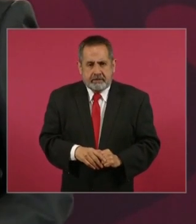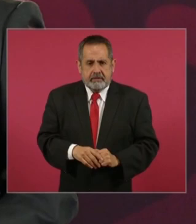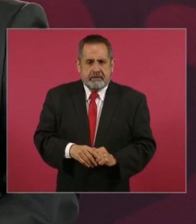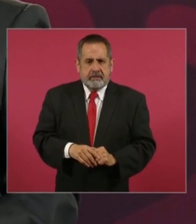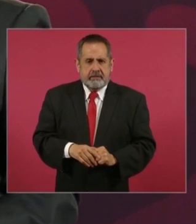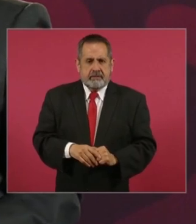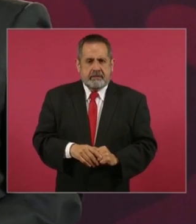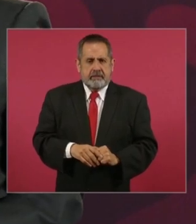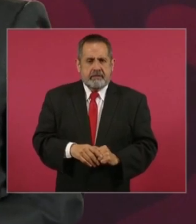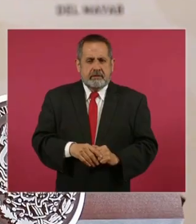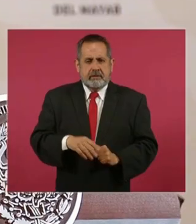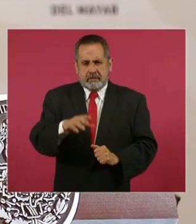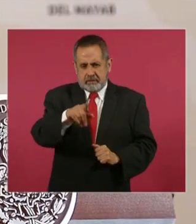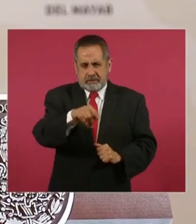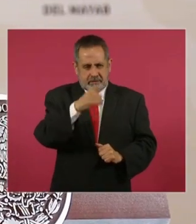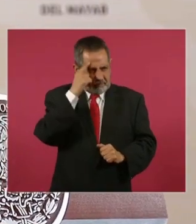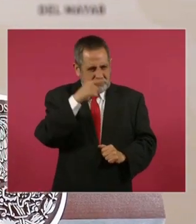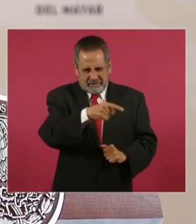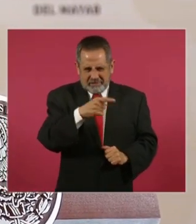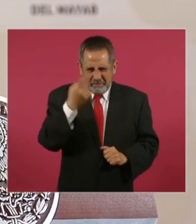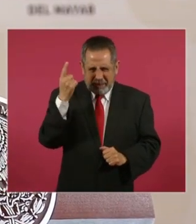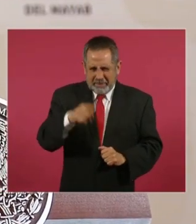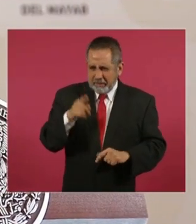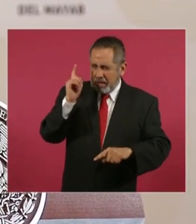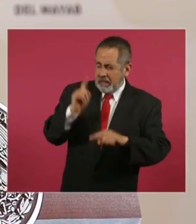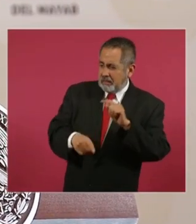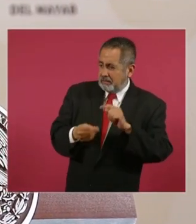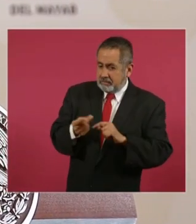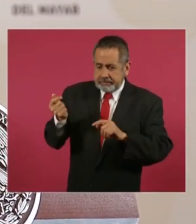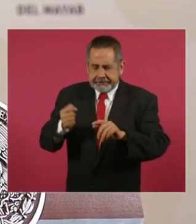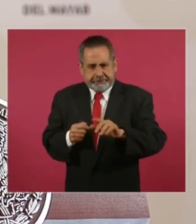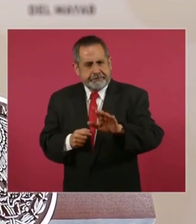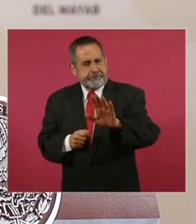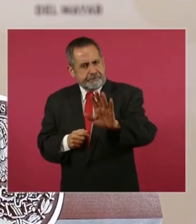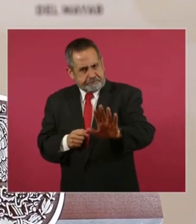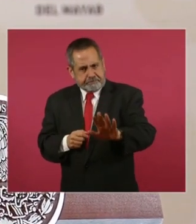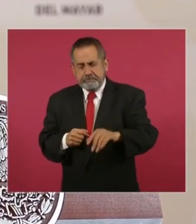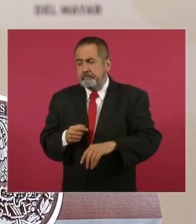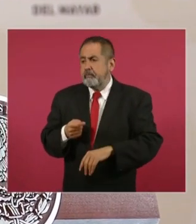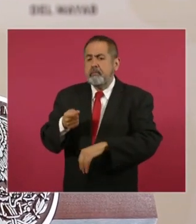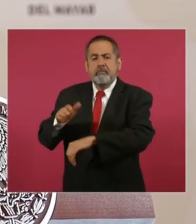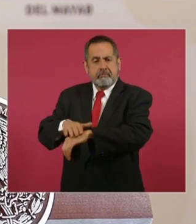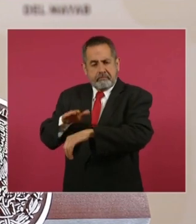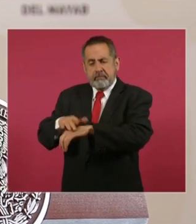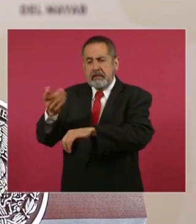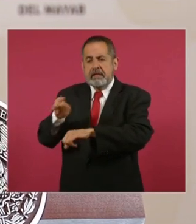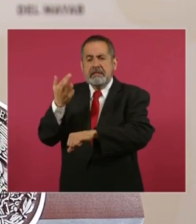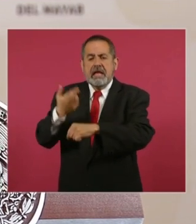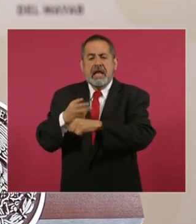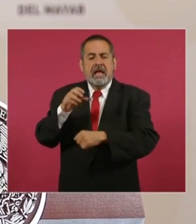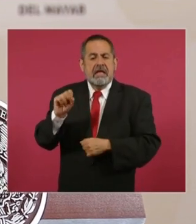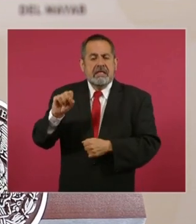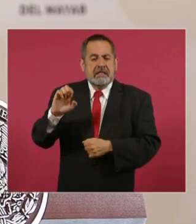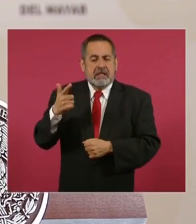de la orden de desalojo, vamos a pedirle a la secretaria de